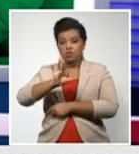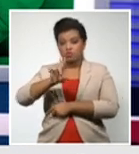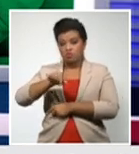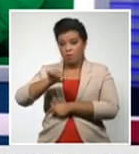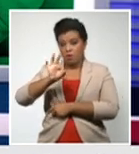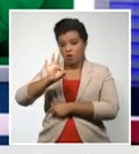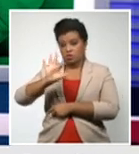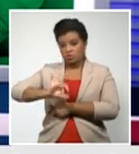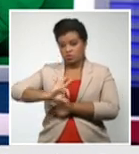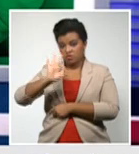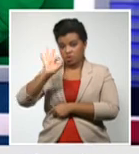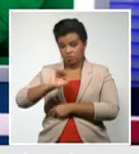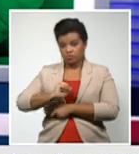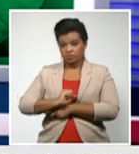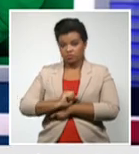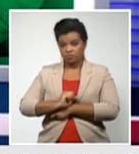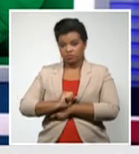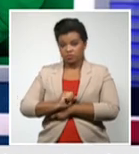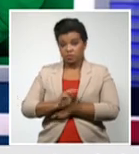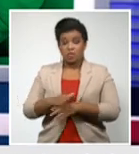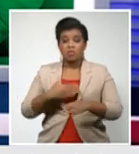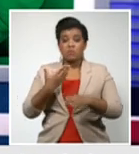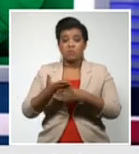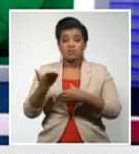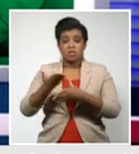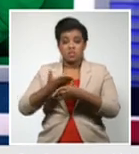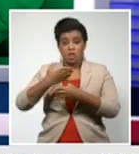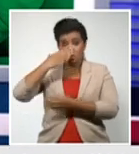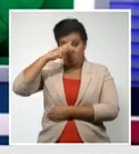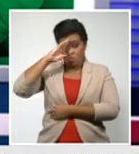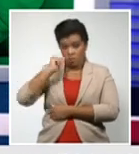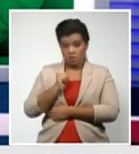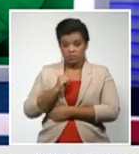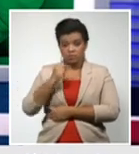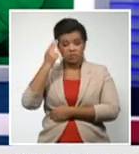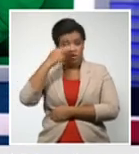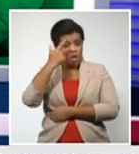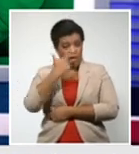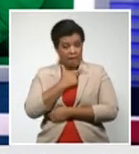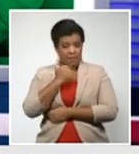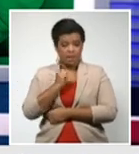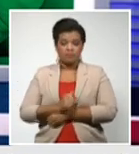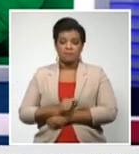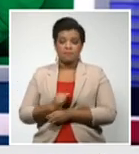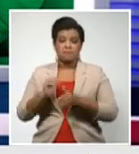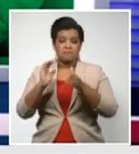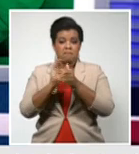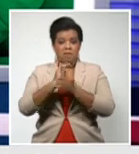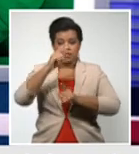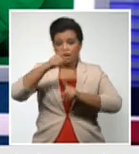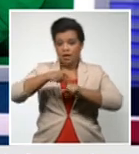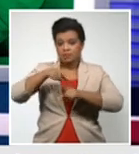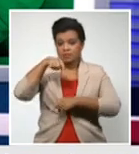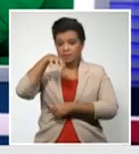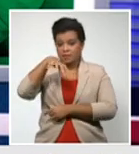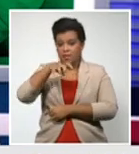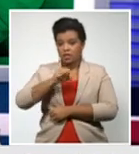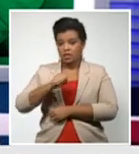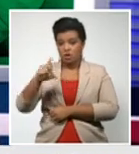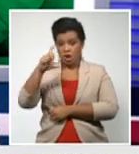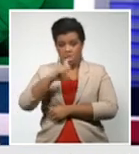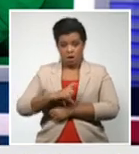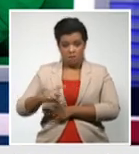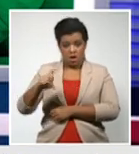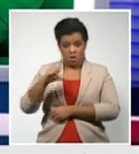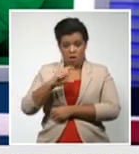38,8%, le sigue Santiago de Cuba, Ciego de Ávila, Matanzas, Pinar del Río, Camagüey.